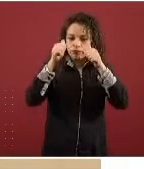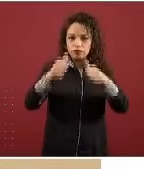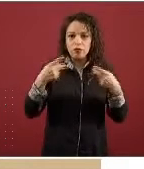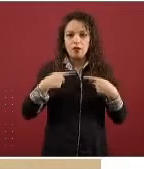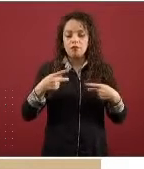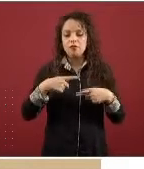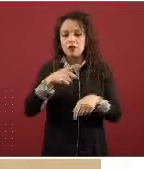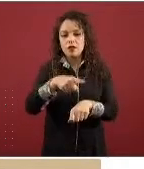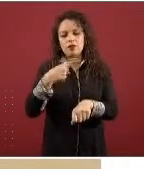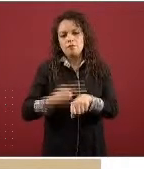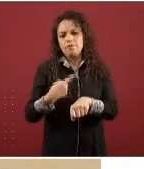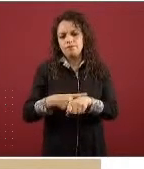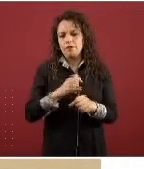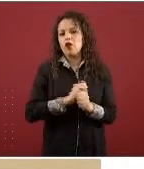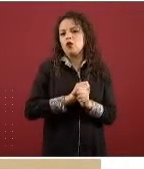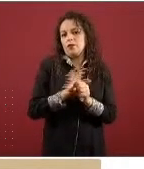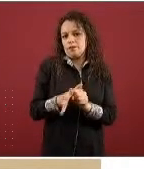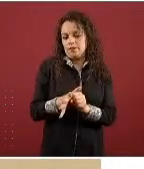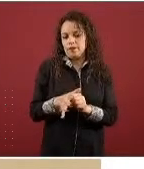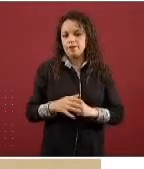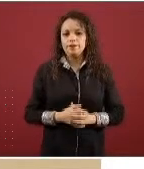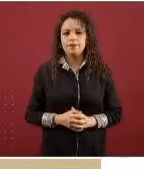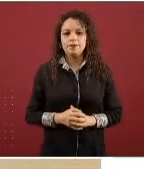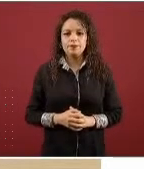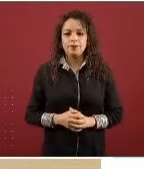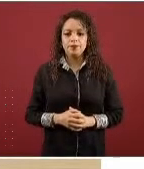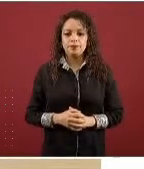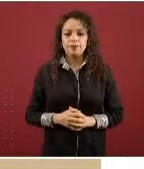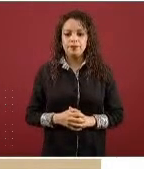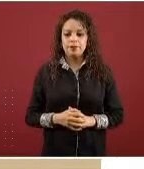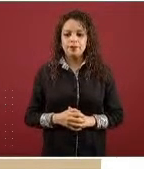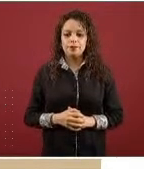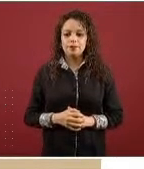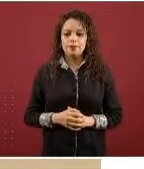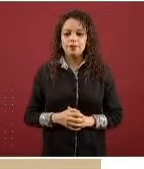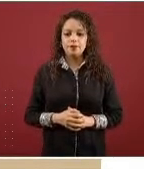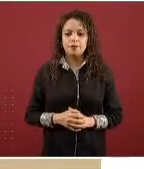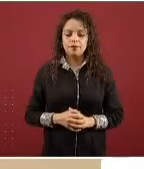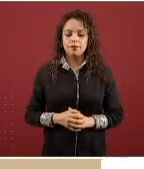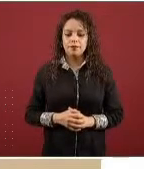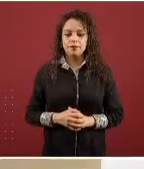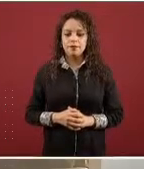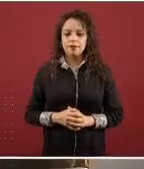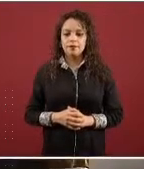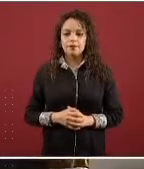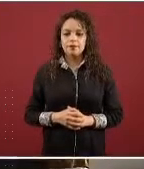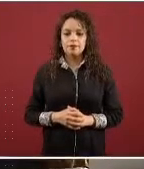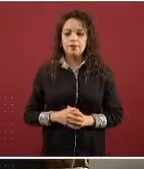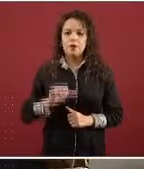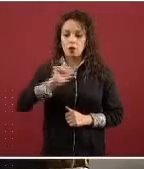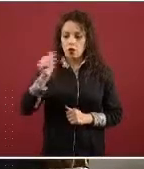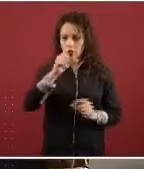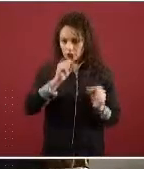el COVID-19. Entonces, también La que sigue, por favor,